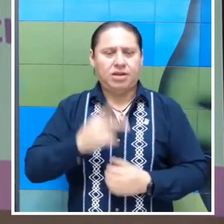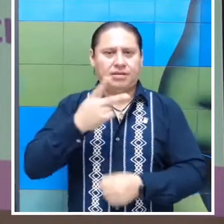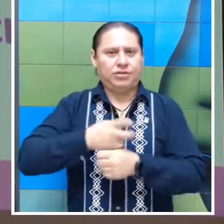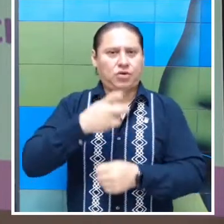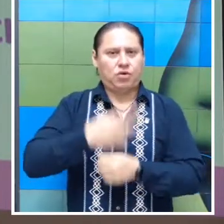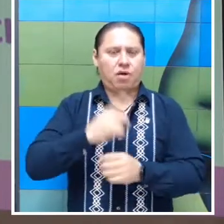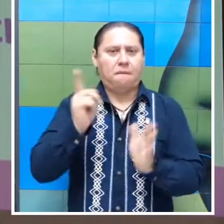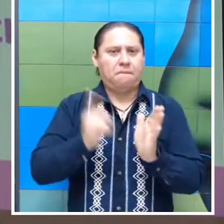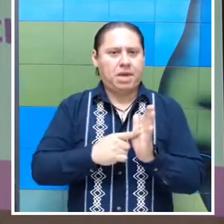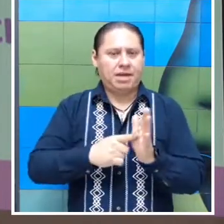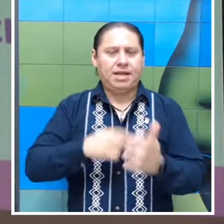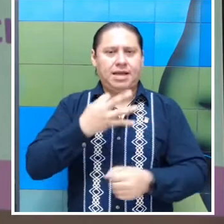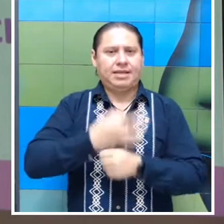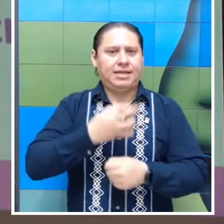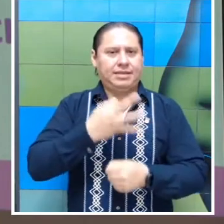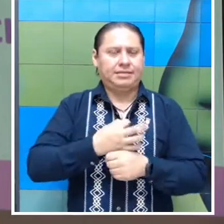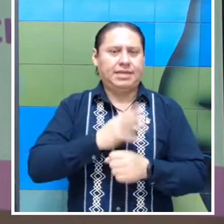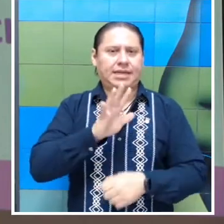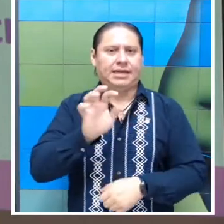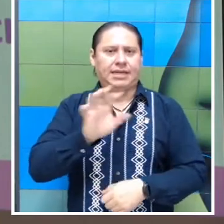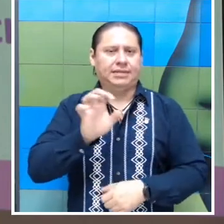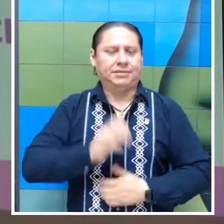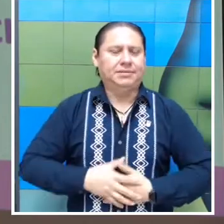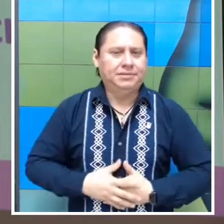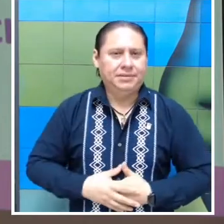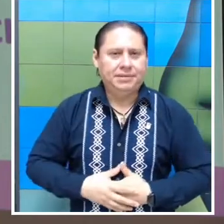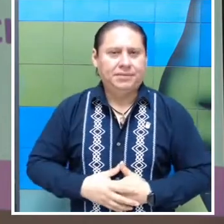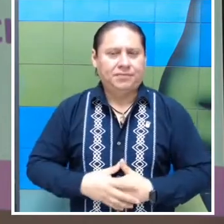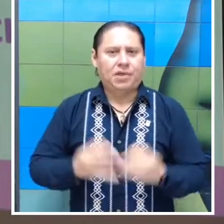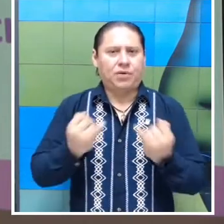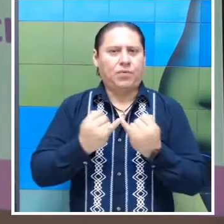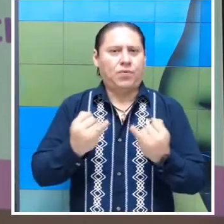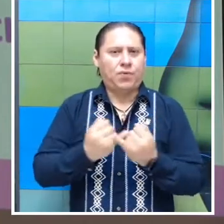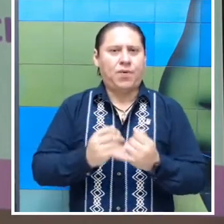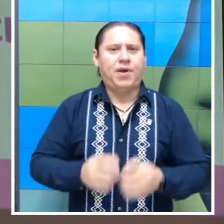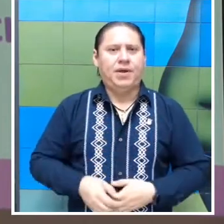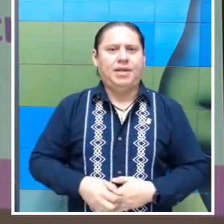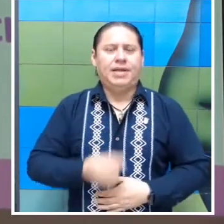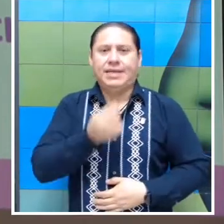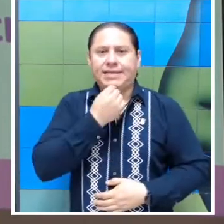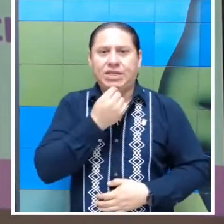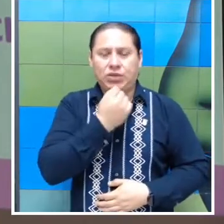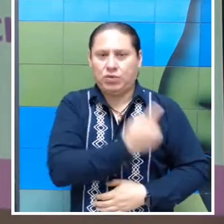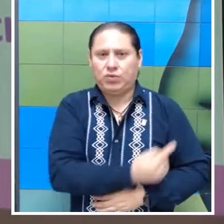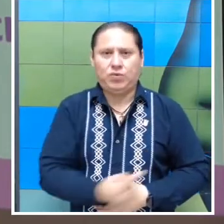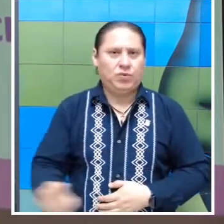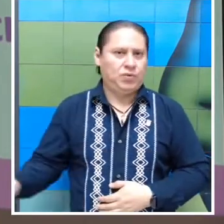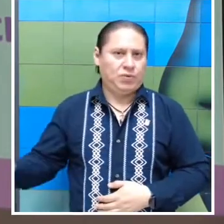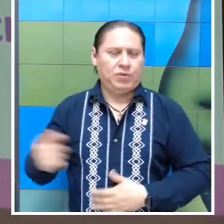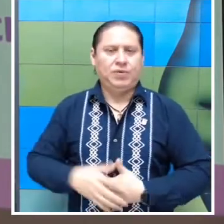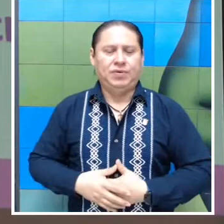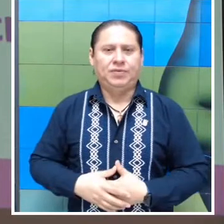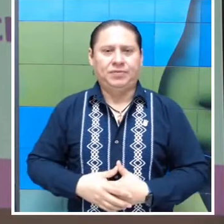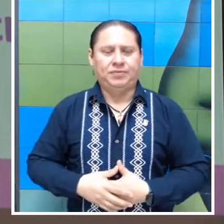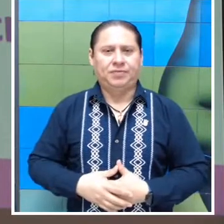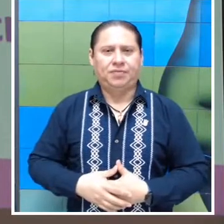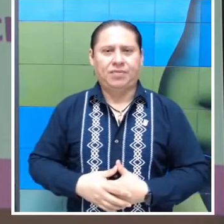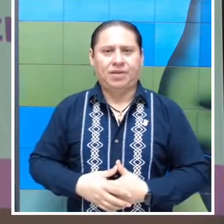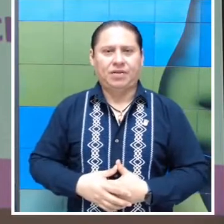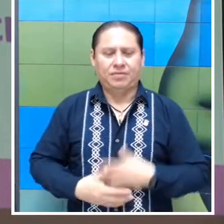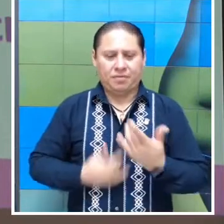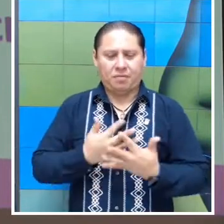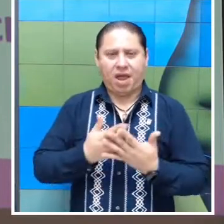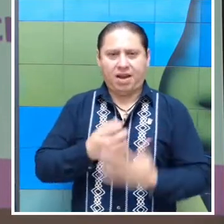segundo lugar 1.000 pesos y tercer lugar 500 pesos. También tenemos categorías infantiles y aquí le voy a pasar el micrófono